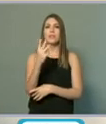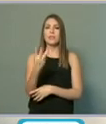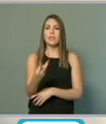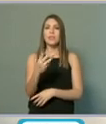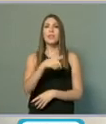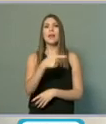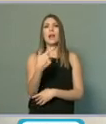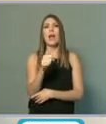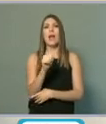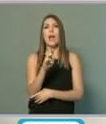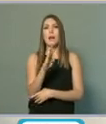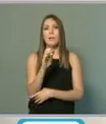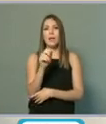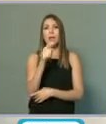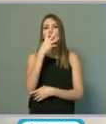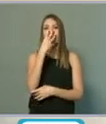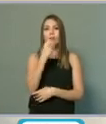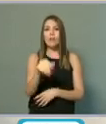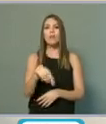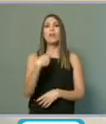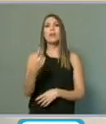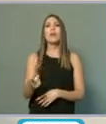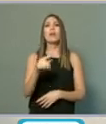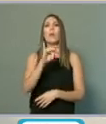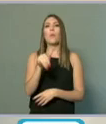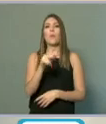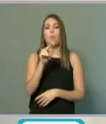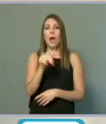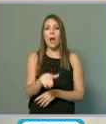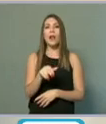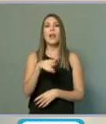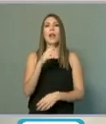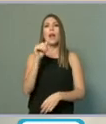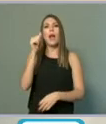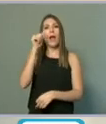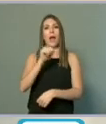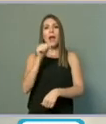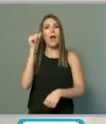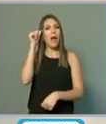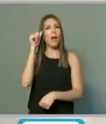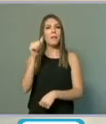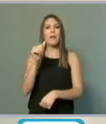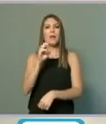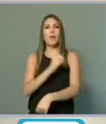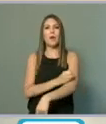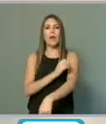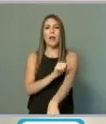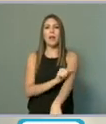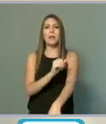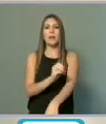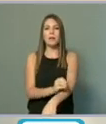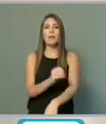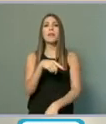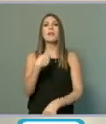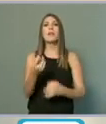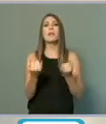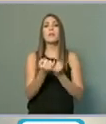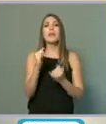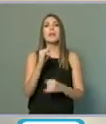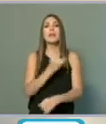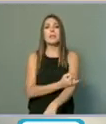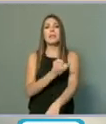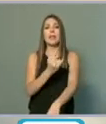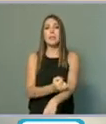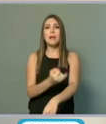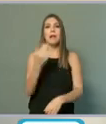Coyoacán, también a Juan Anselmo de la Álvaro Obregón, Alicia González de la Benito Juárez y a Fernando Olvera de Iztapalapa,